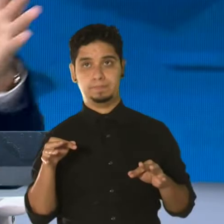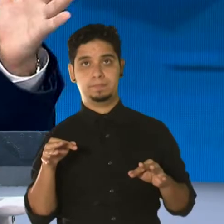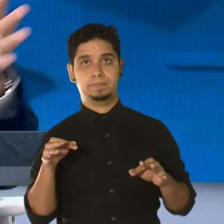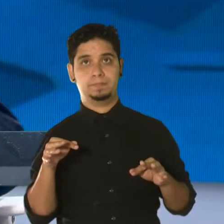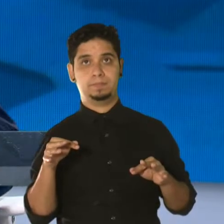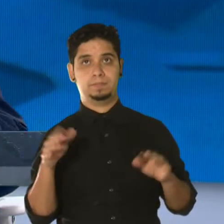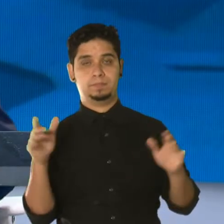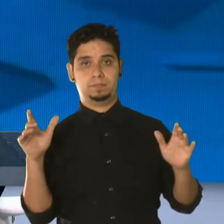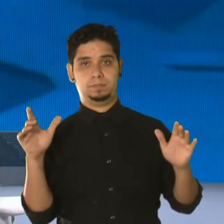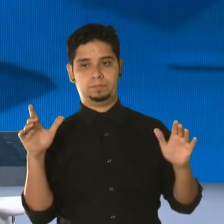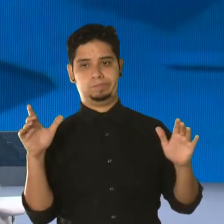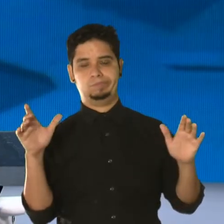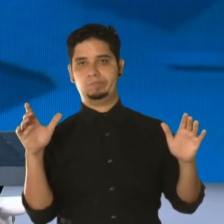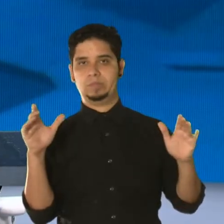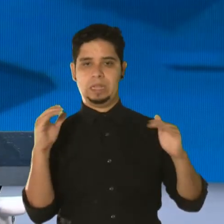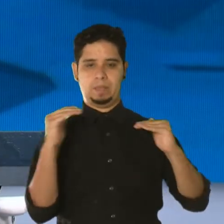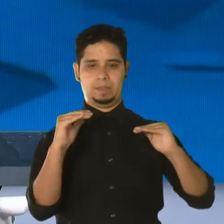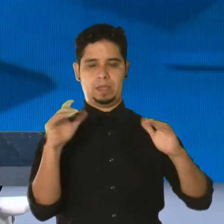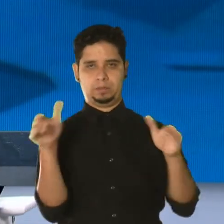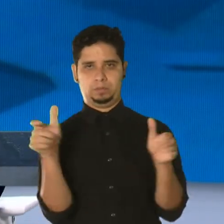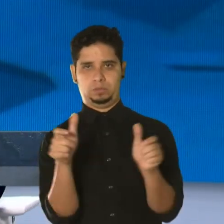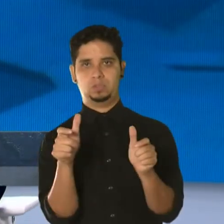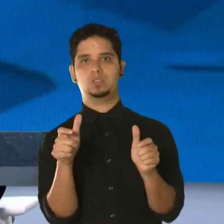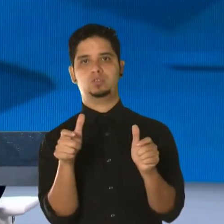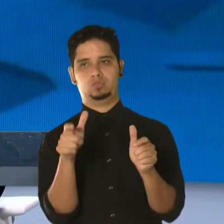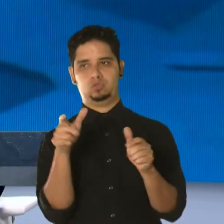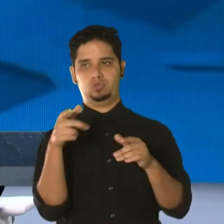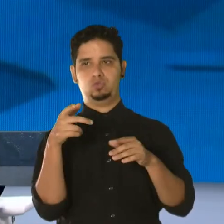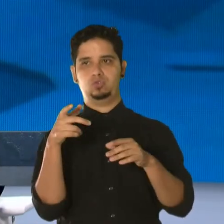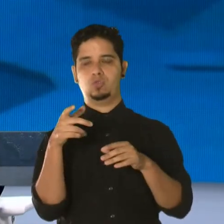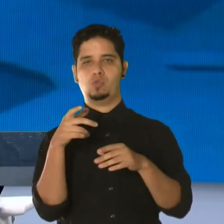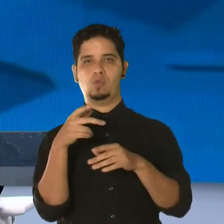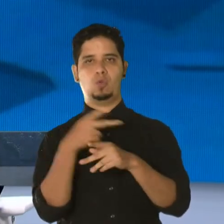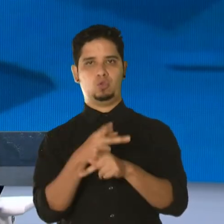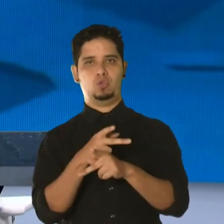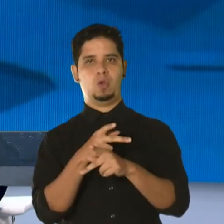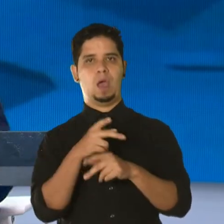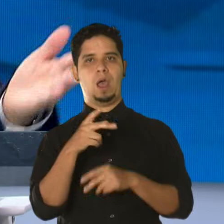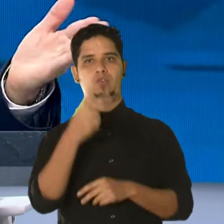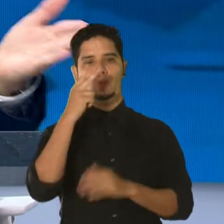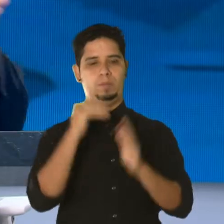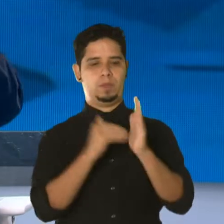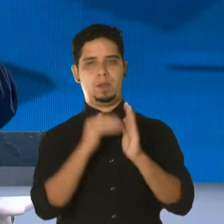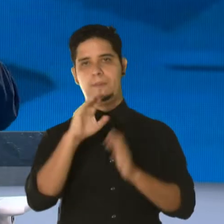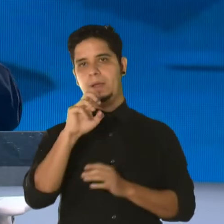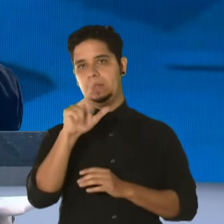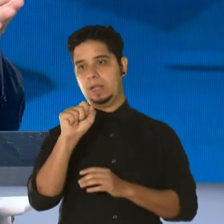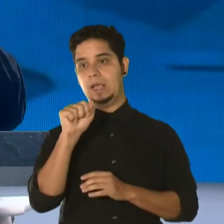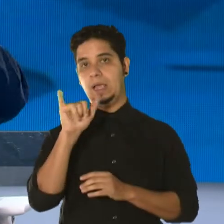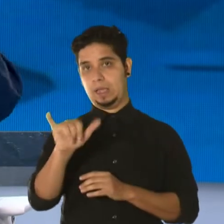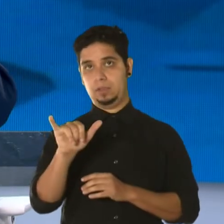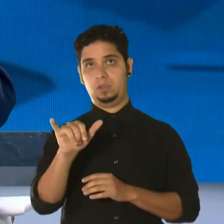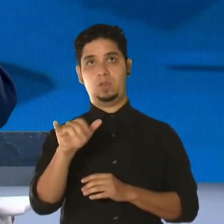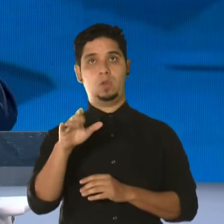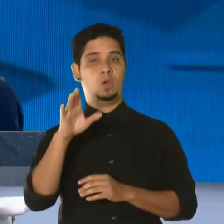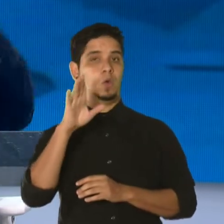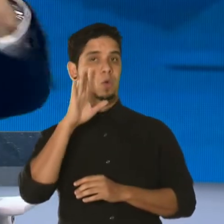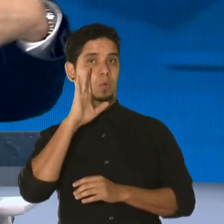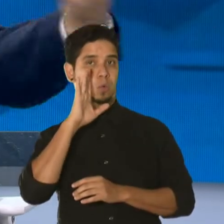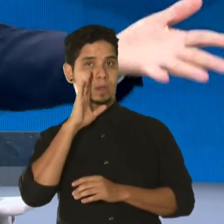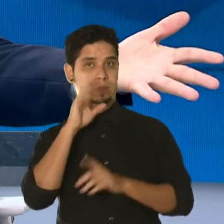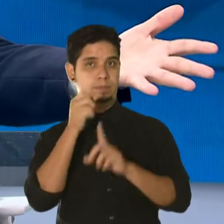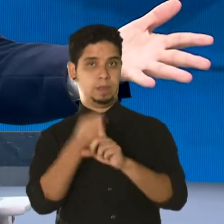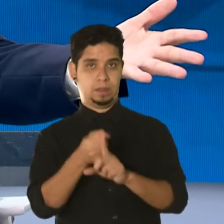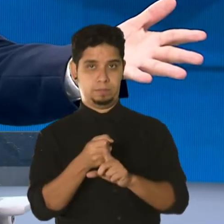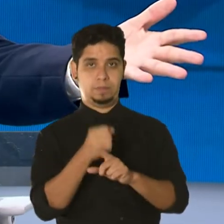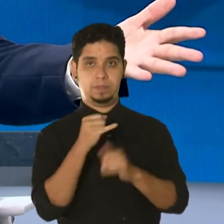limitar o reducir su capacidad de producción por más de 2 millones de barriles. Y entonces esto va a tener un impacto hacia fines de año, aparte